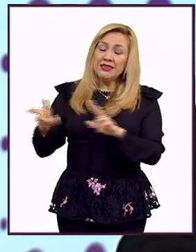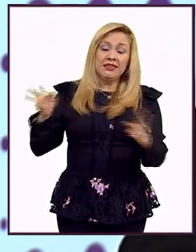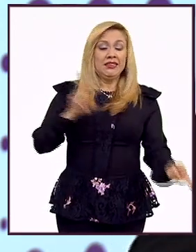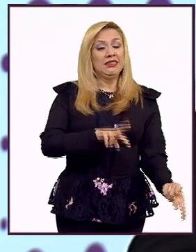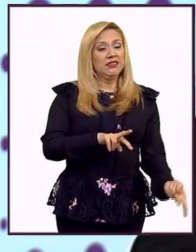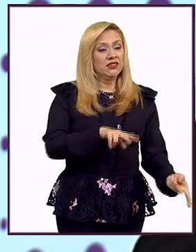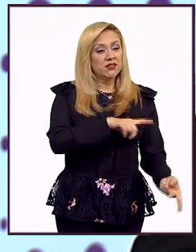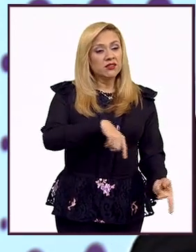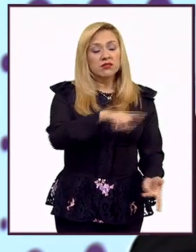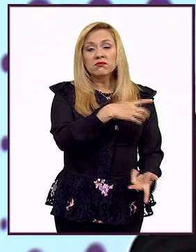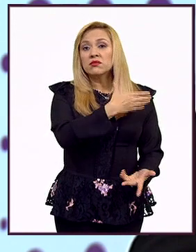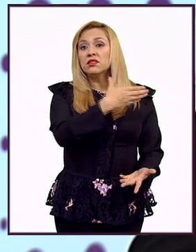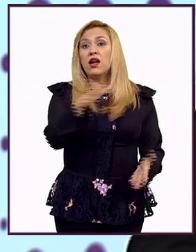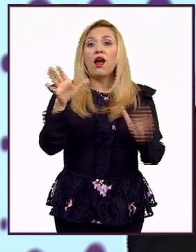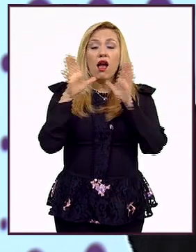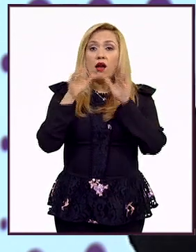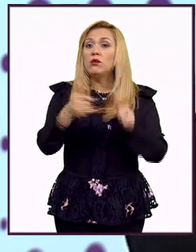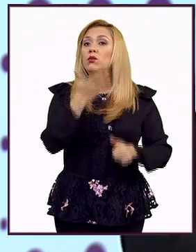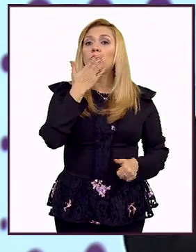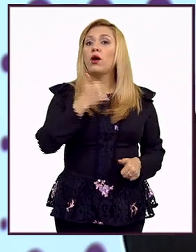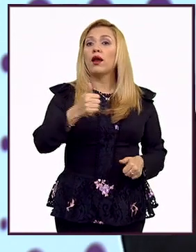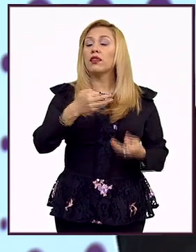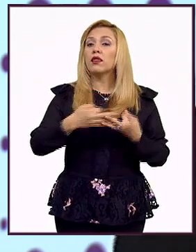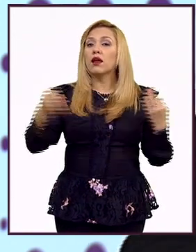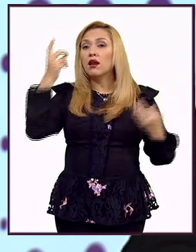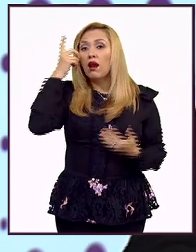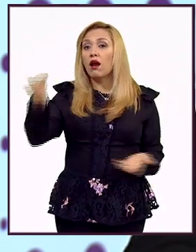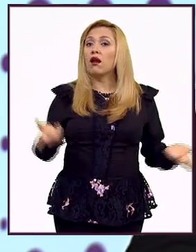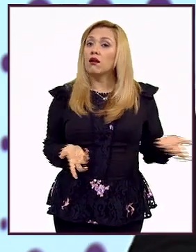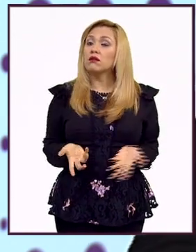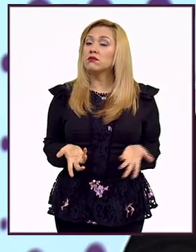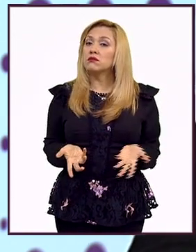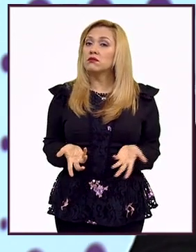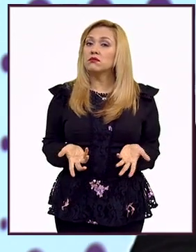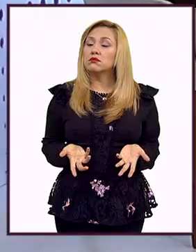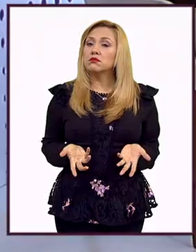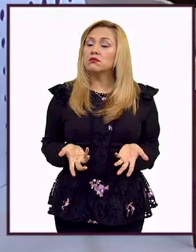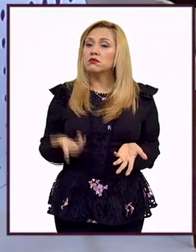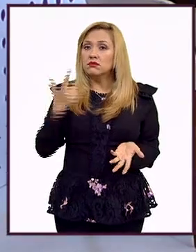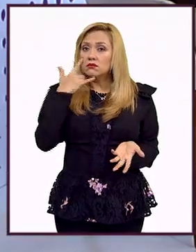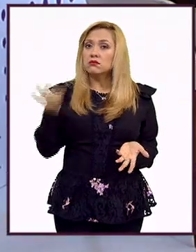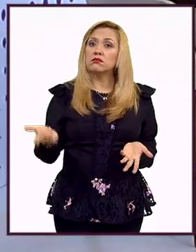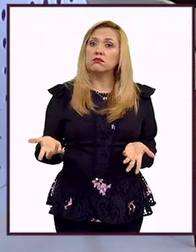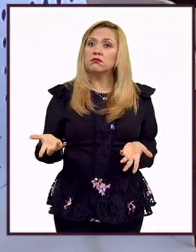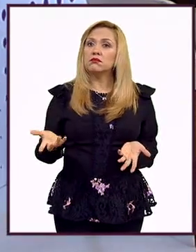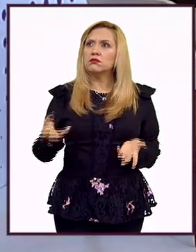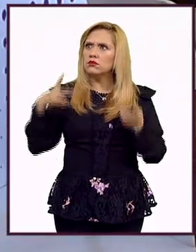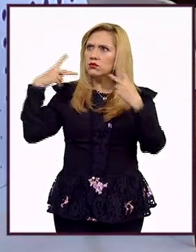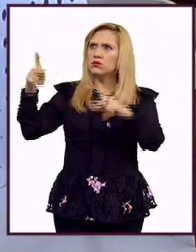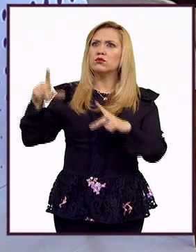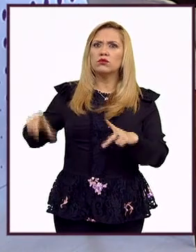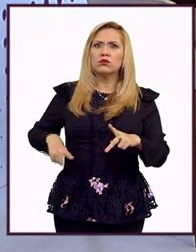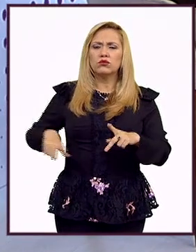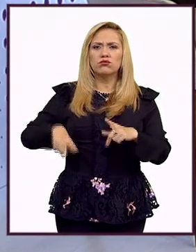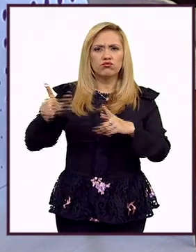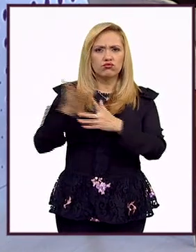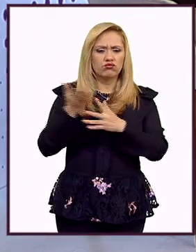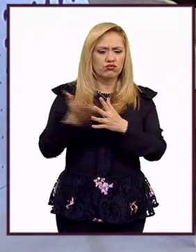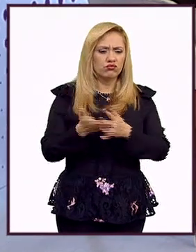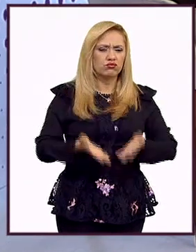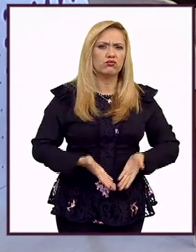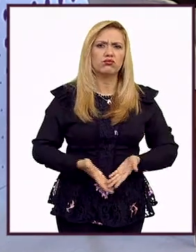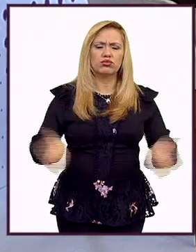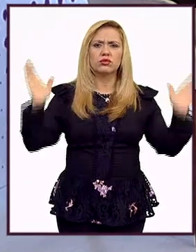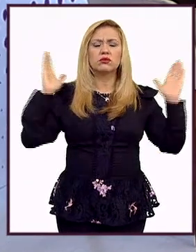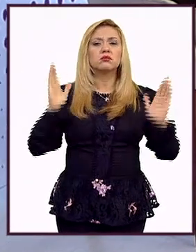los campesinos no tiene tierra, ¿no? Aunque tengamos esa gran propiedad social, muchos de los campesinos ahora, para poder acceder a la tierra o para poder